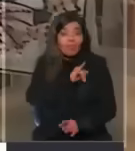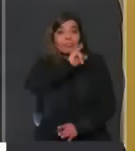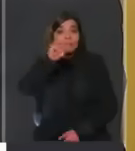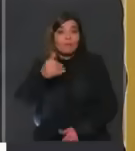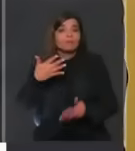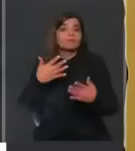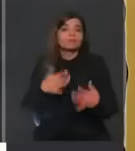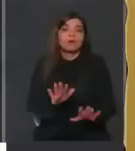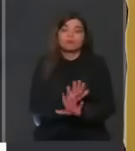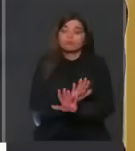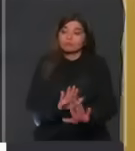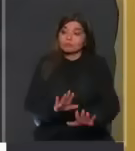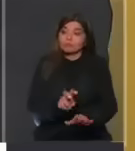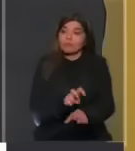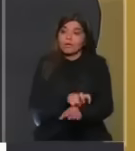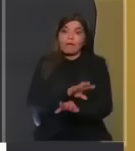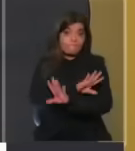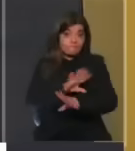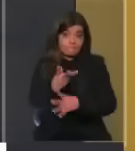de los jeeps,